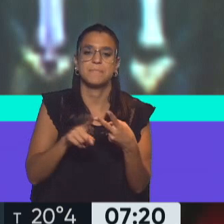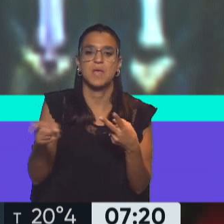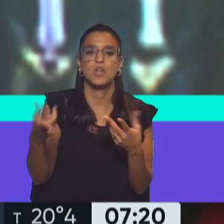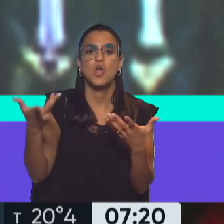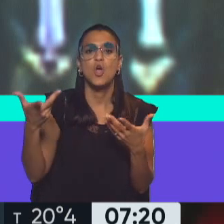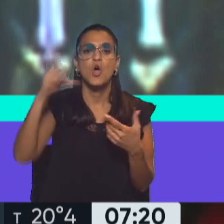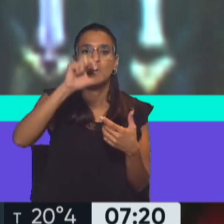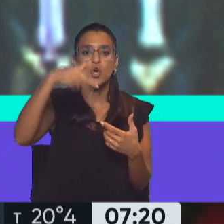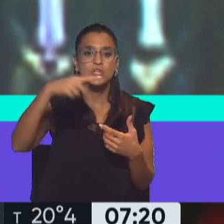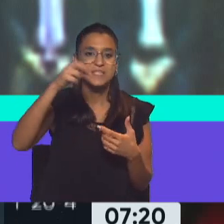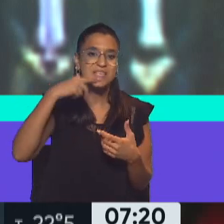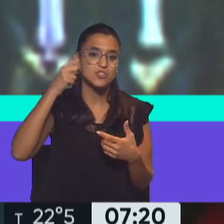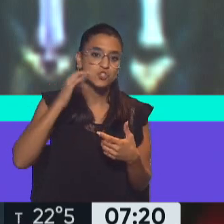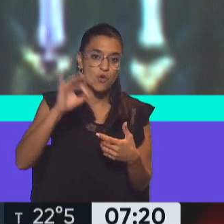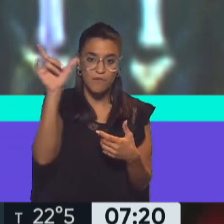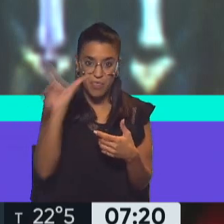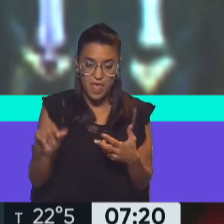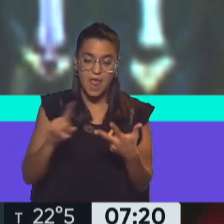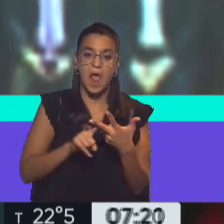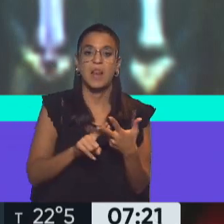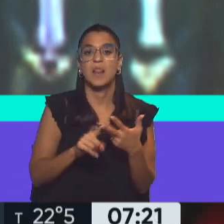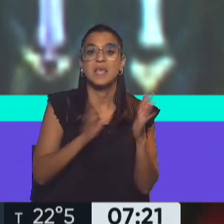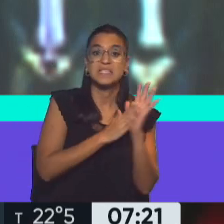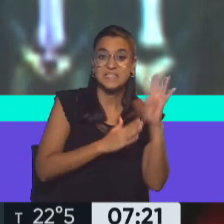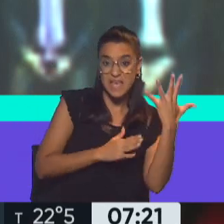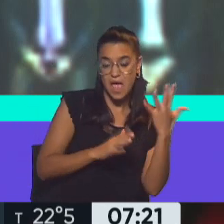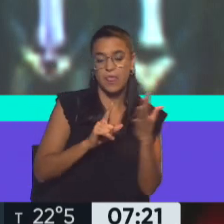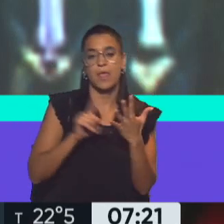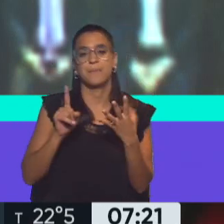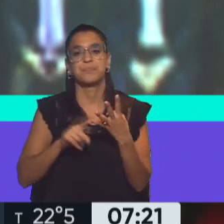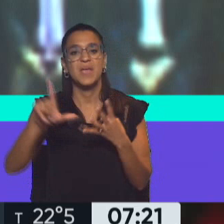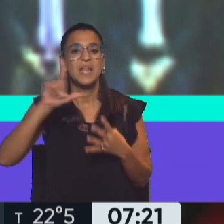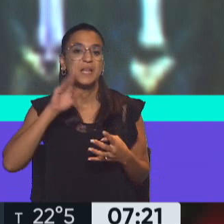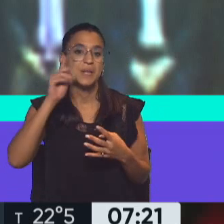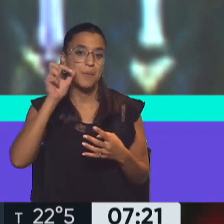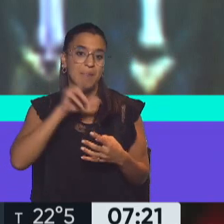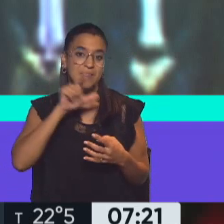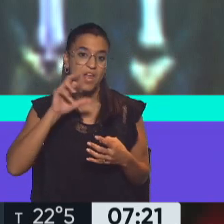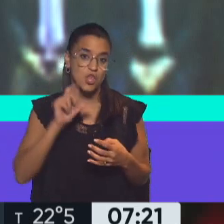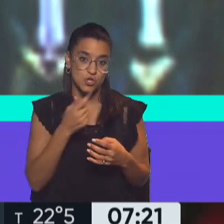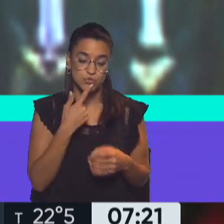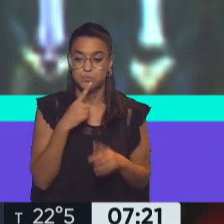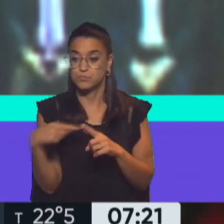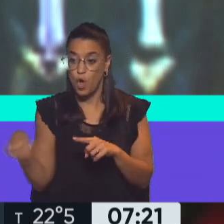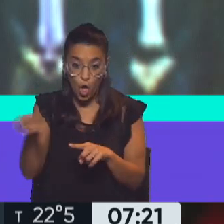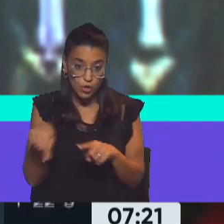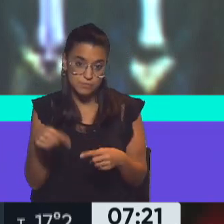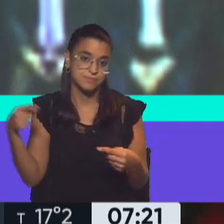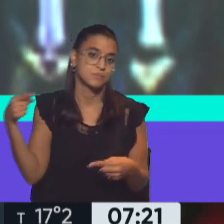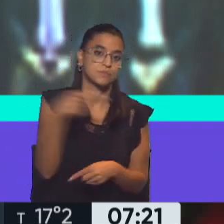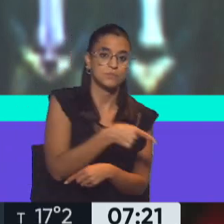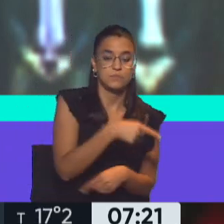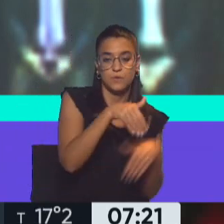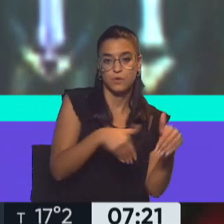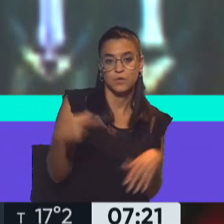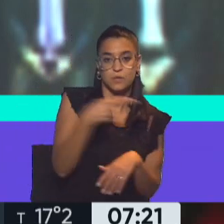Federal, del Frente de Izquierda y los Libertarios. Todos en consenso para votar en contra del cálculo de recursos y